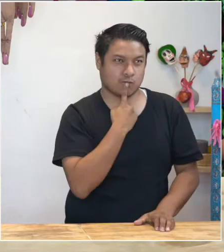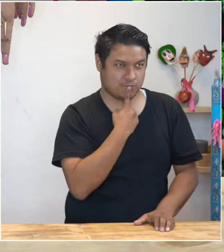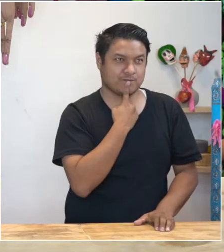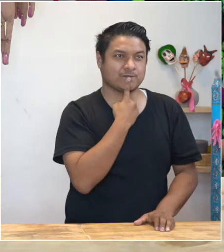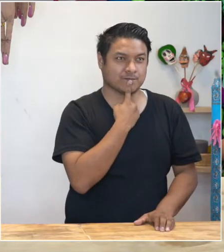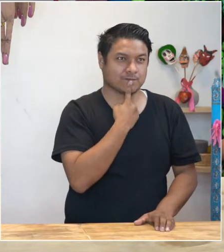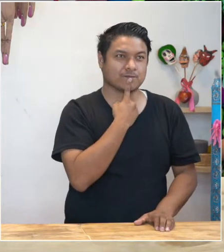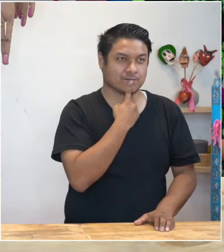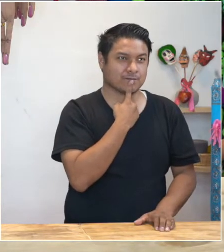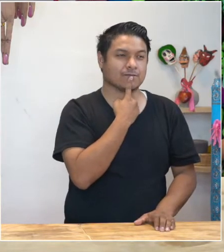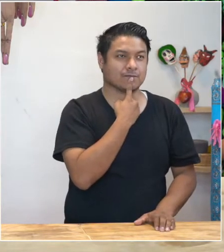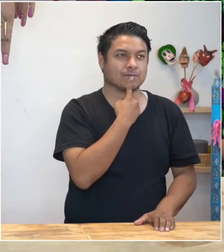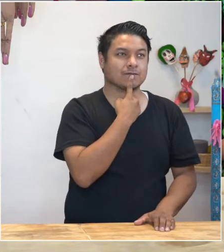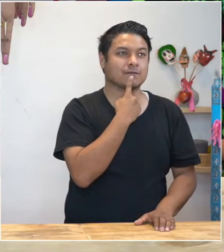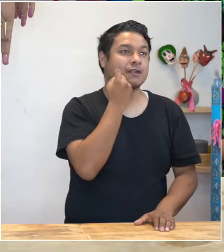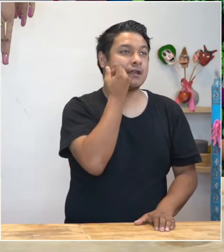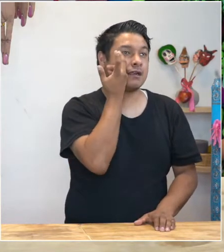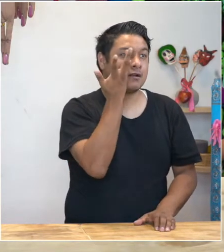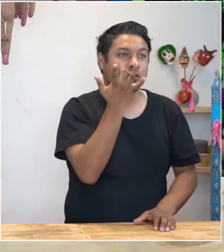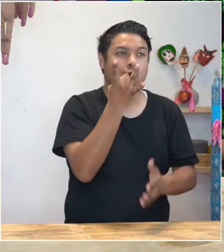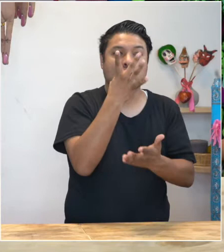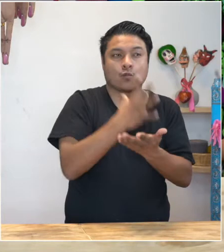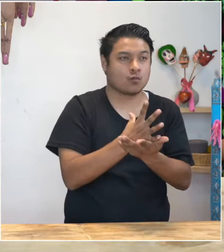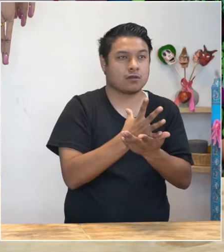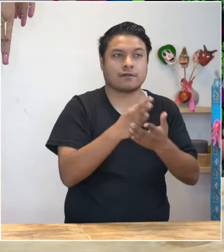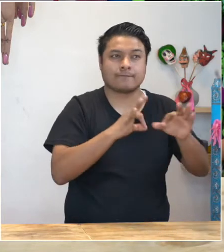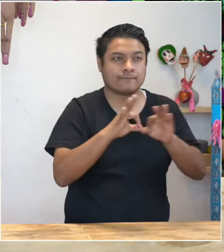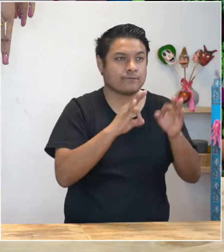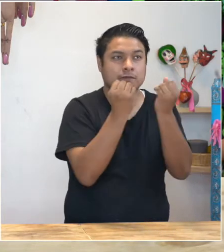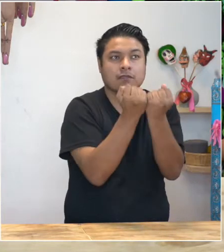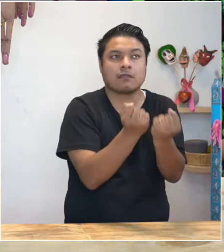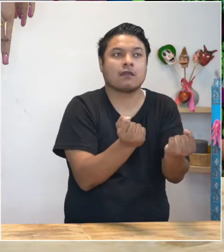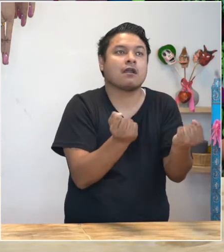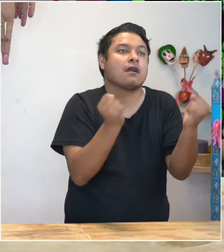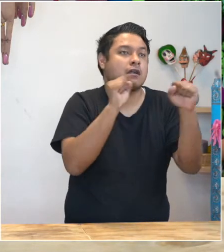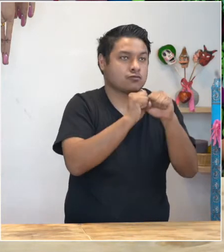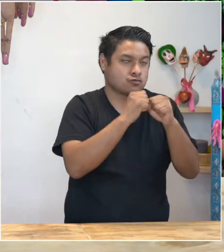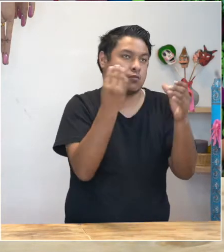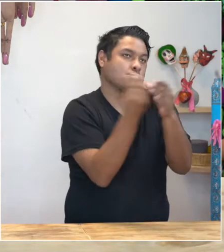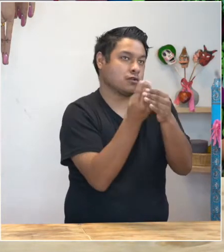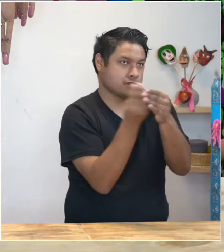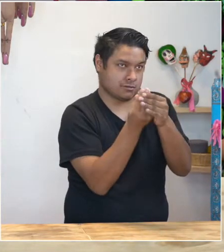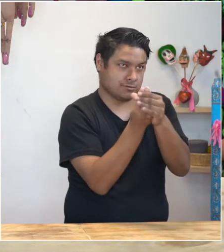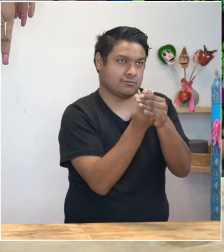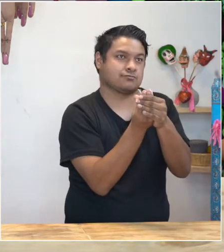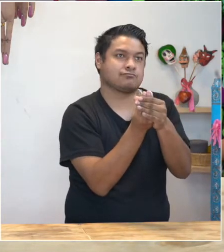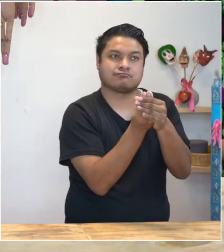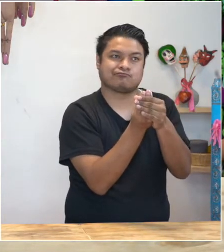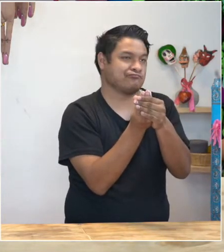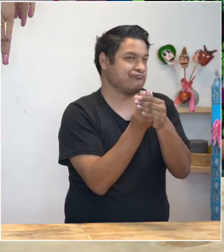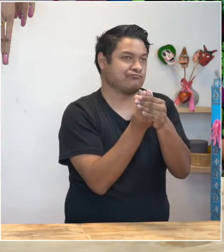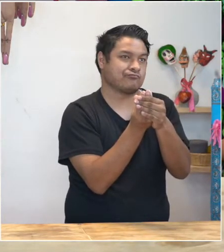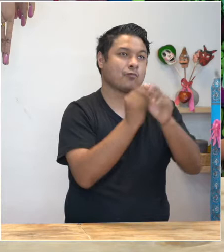tuvimos. Se unieron mis compañeros de trabajo, los maestros y, por supuesto, pues los jóvenes y los niños sordos.